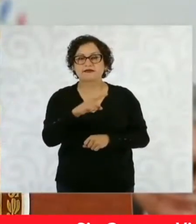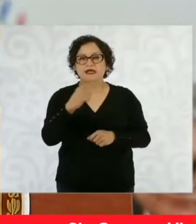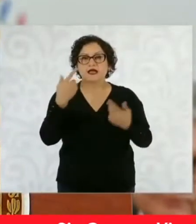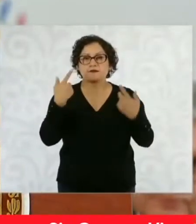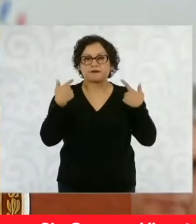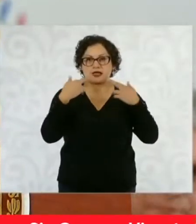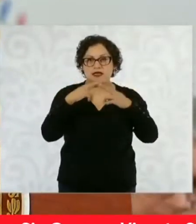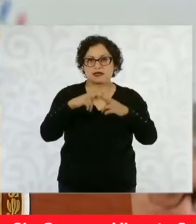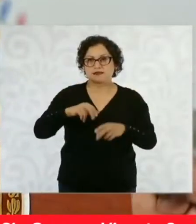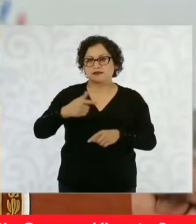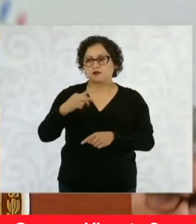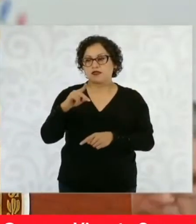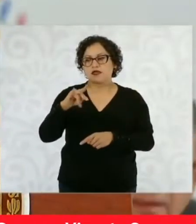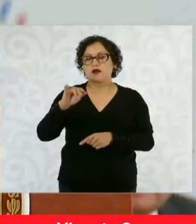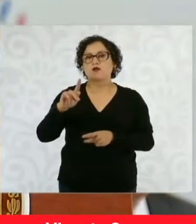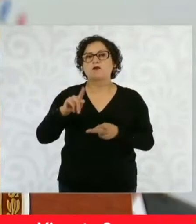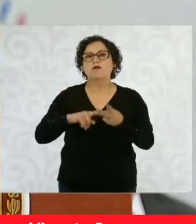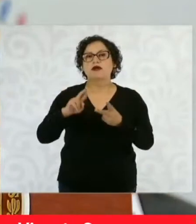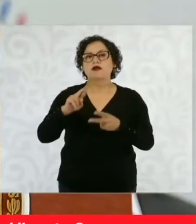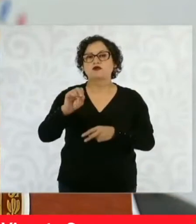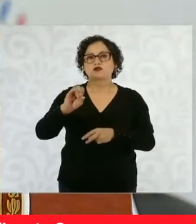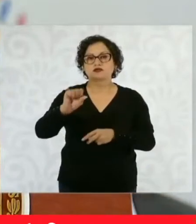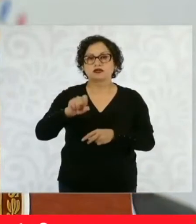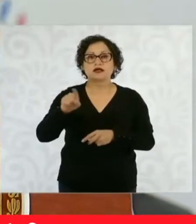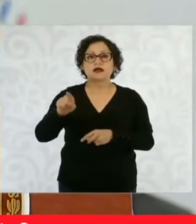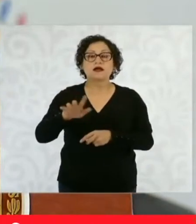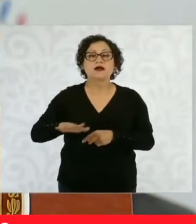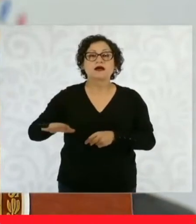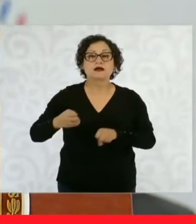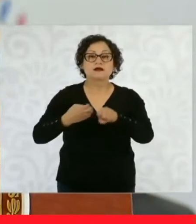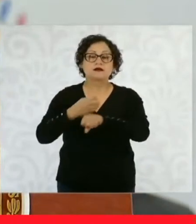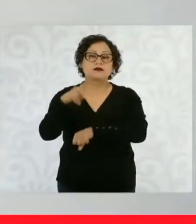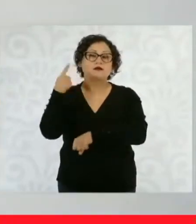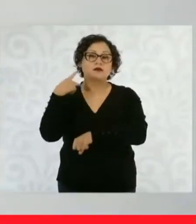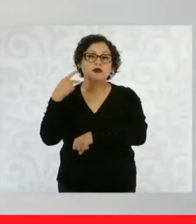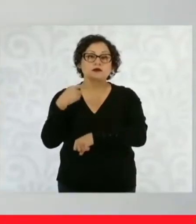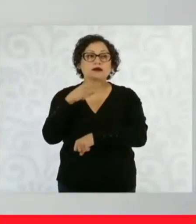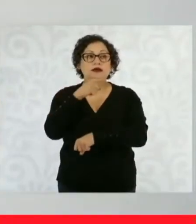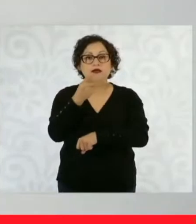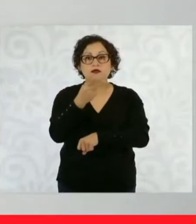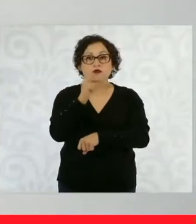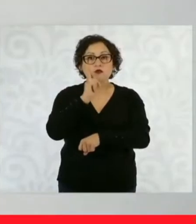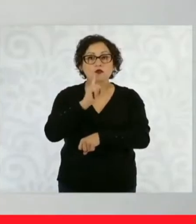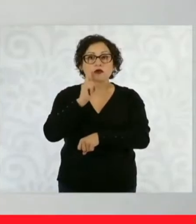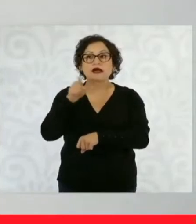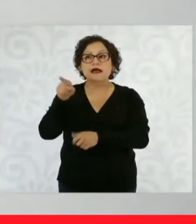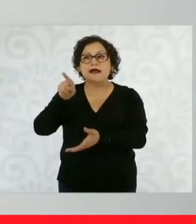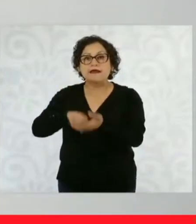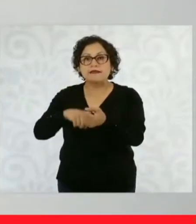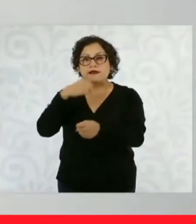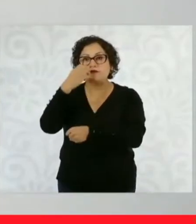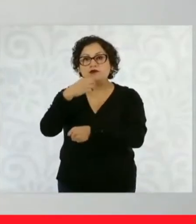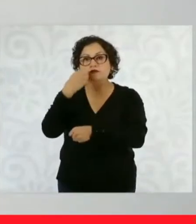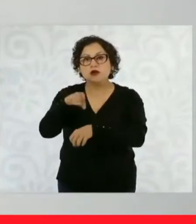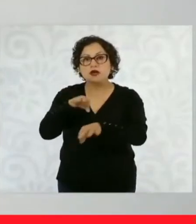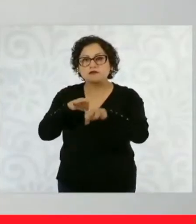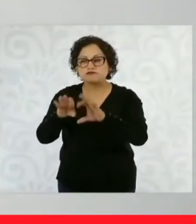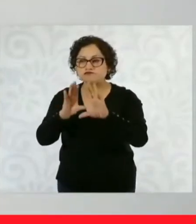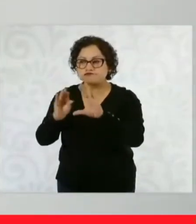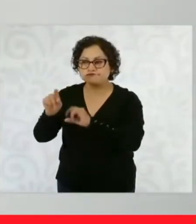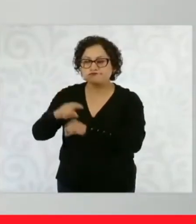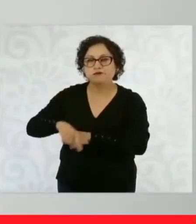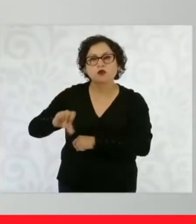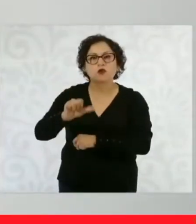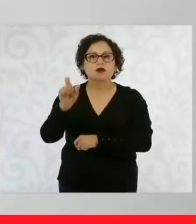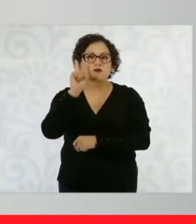Rosa Narváez de Puebla, que utilizaban los espacios escolares para el trabajo antirreeleccionista. Paulina